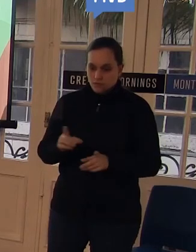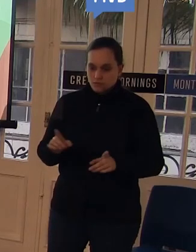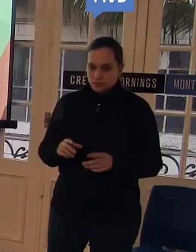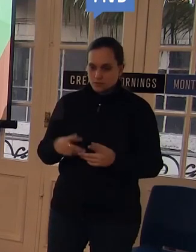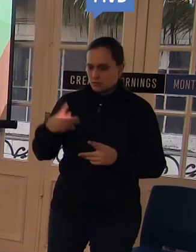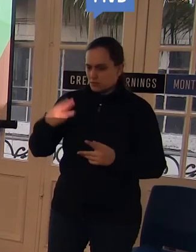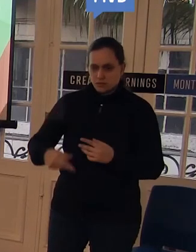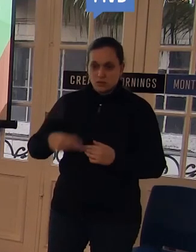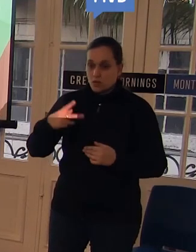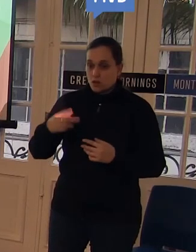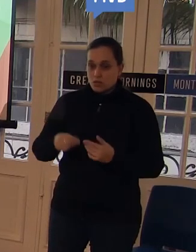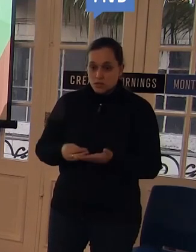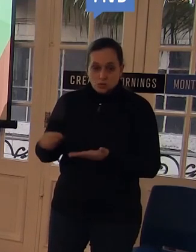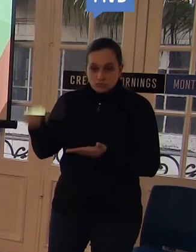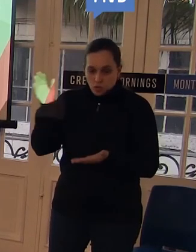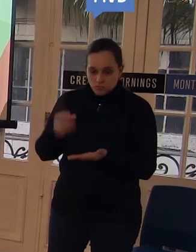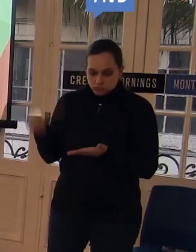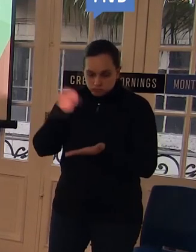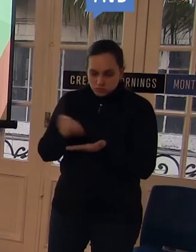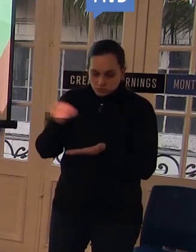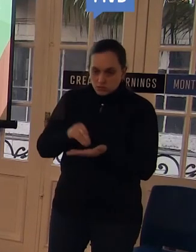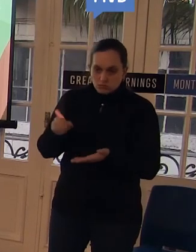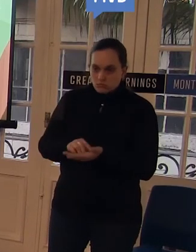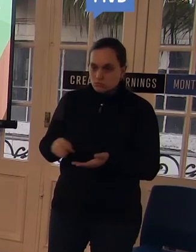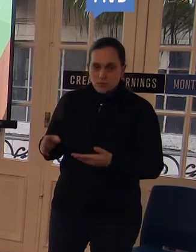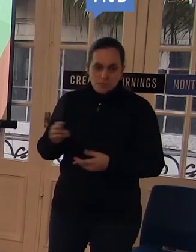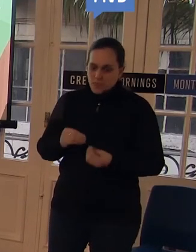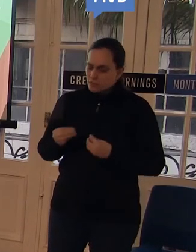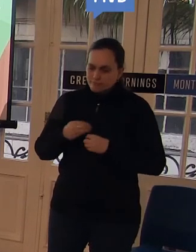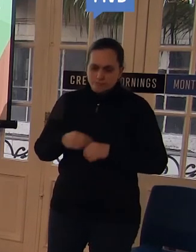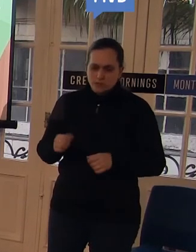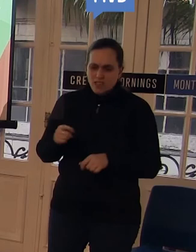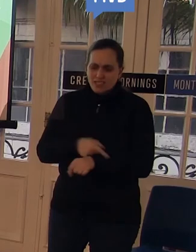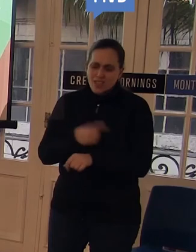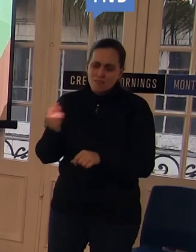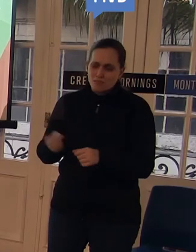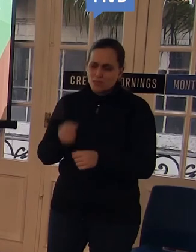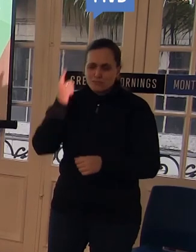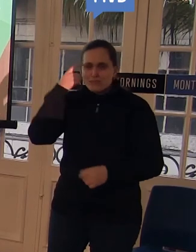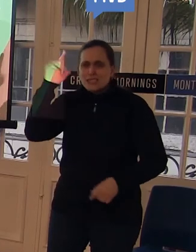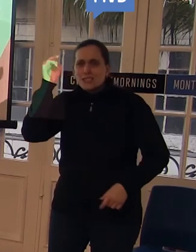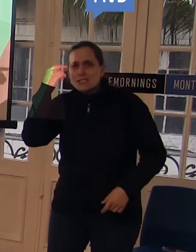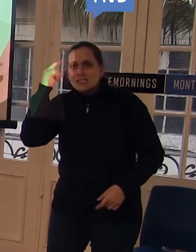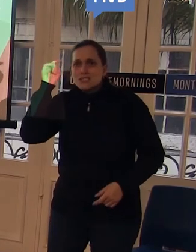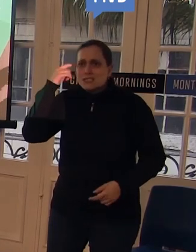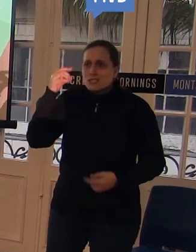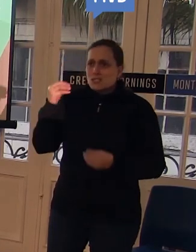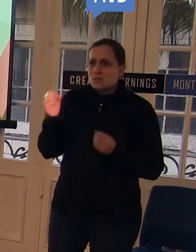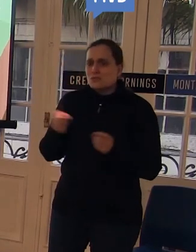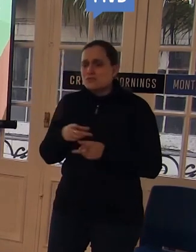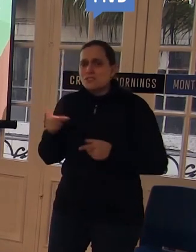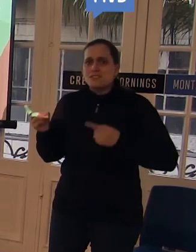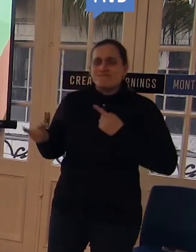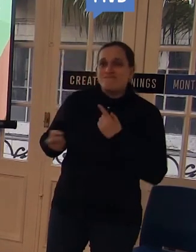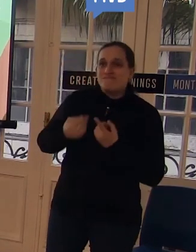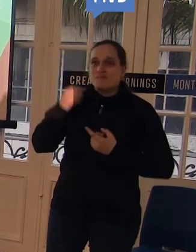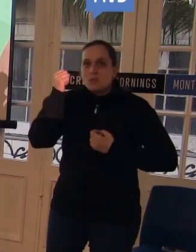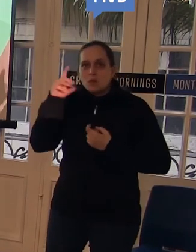Y si no lo materializamos, no es. Entonces, tal vez perdiste un montón de tiempo pensando en la idea perfecta, pero no hiciste